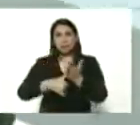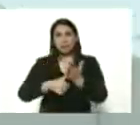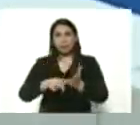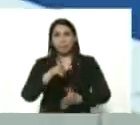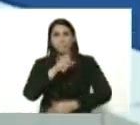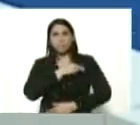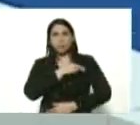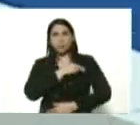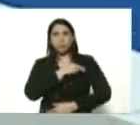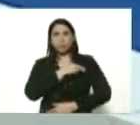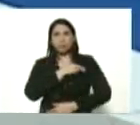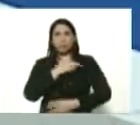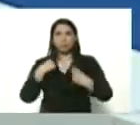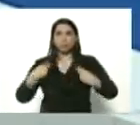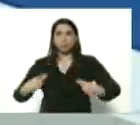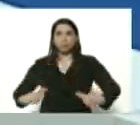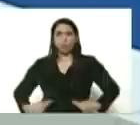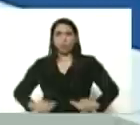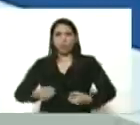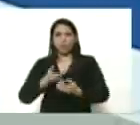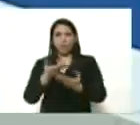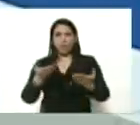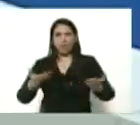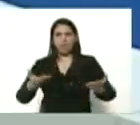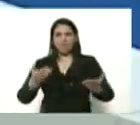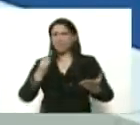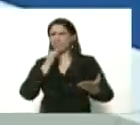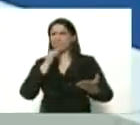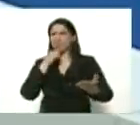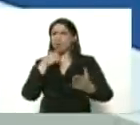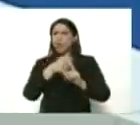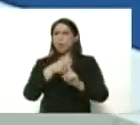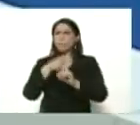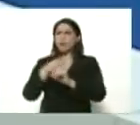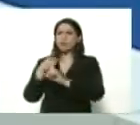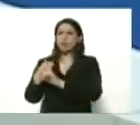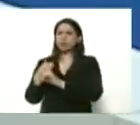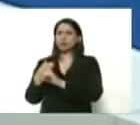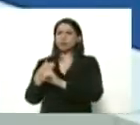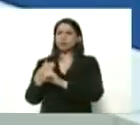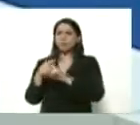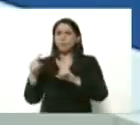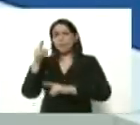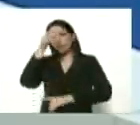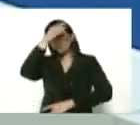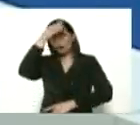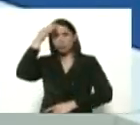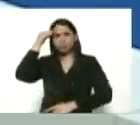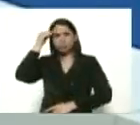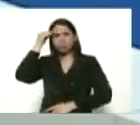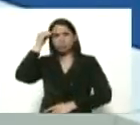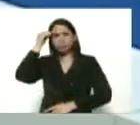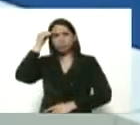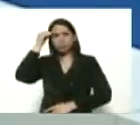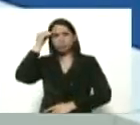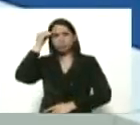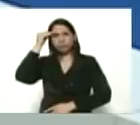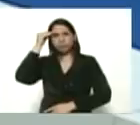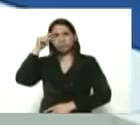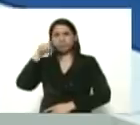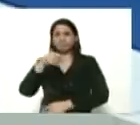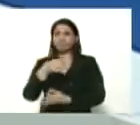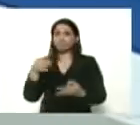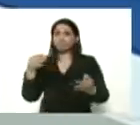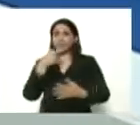insignias para el uniforme de ellos. ¿Para quién combatían? Para Donald Trump. Así de